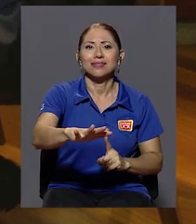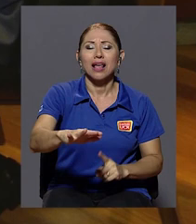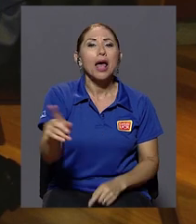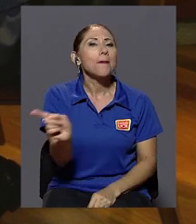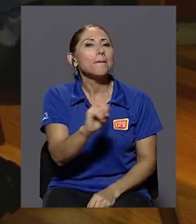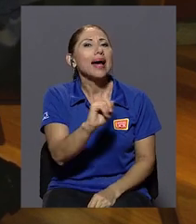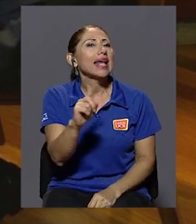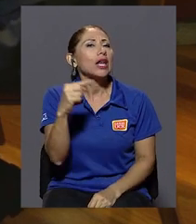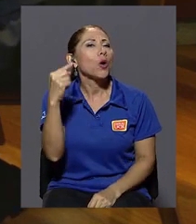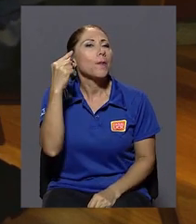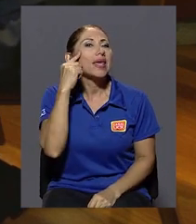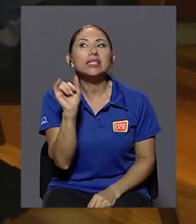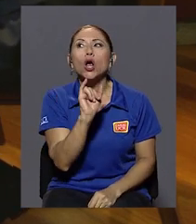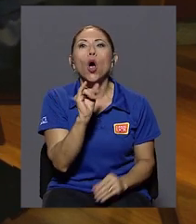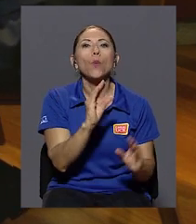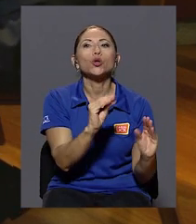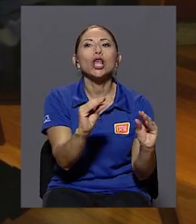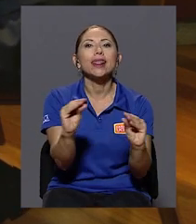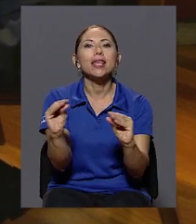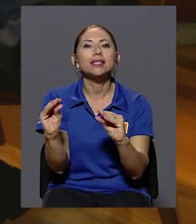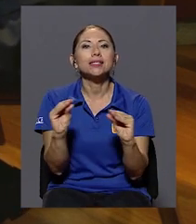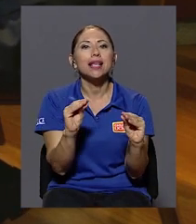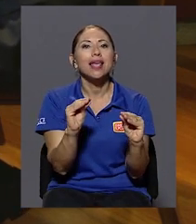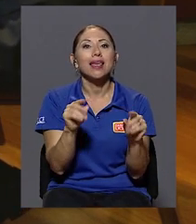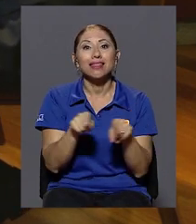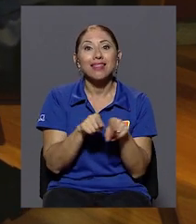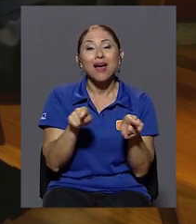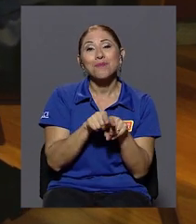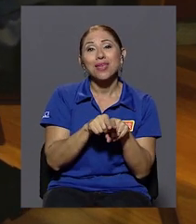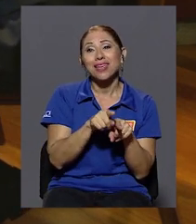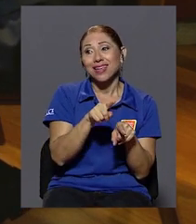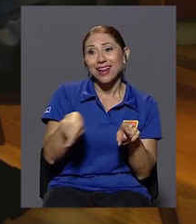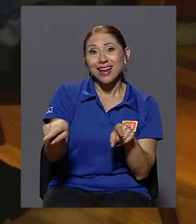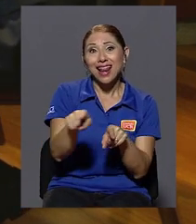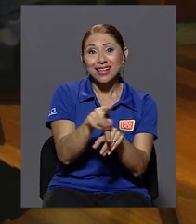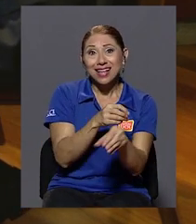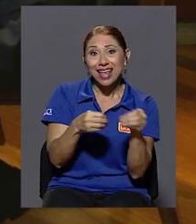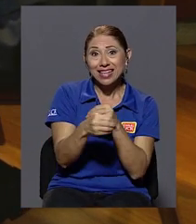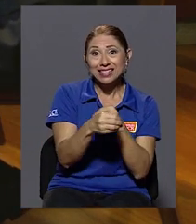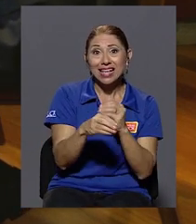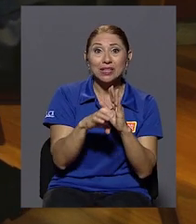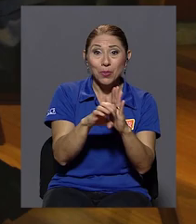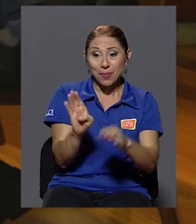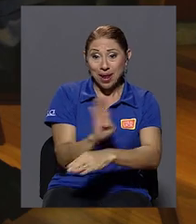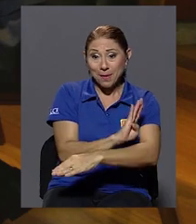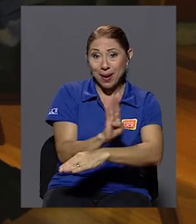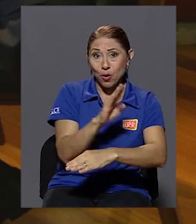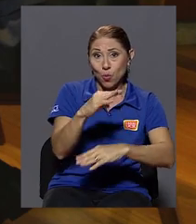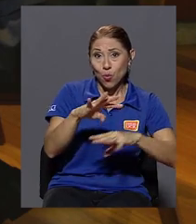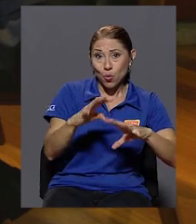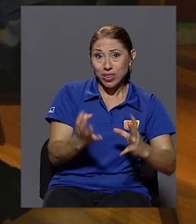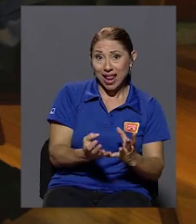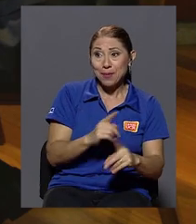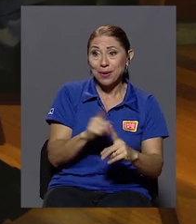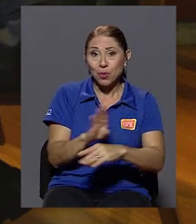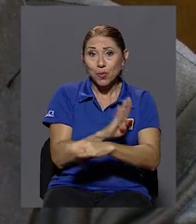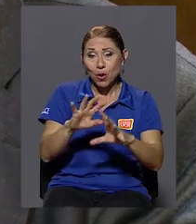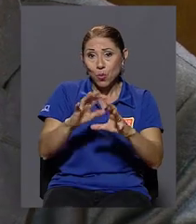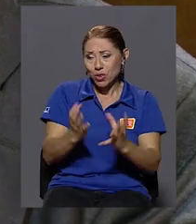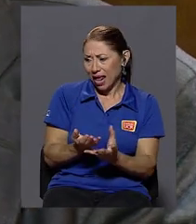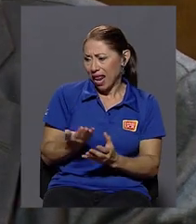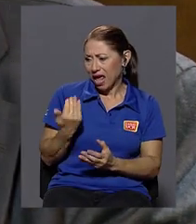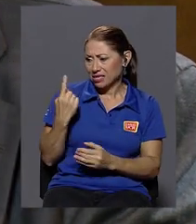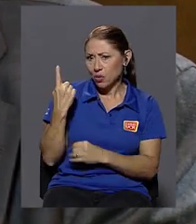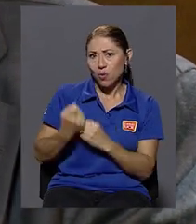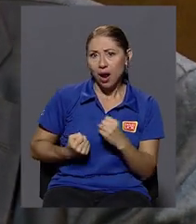a pensar, como se dice, inclusive muchas veces las agencias, tú marcabas el Banco Mundial, pero el Banco Mundial acaba de